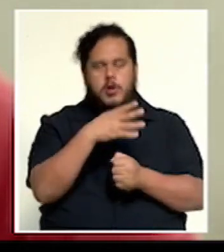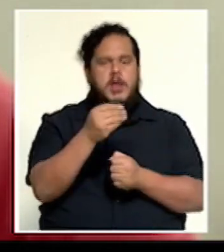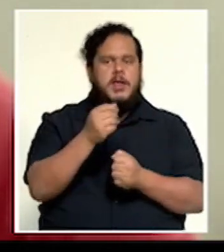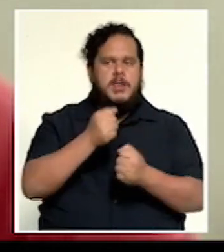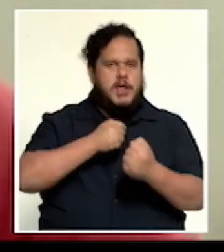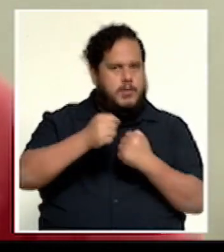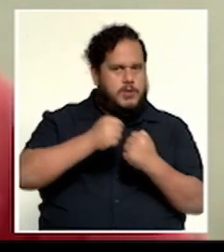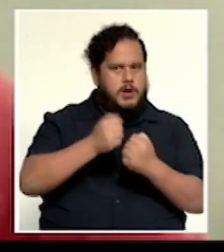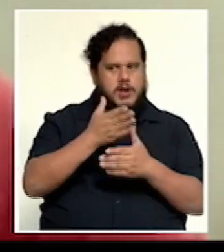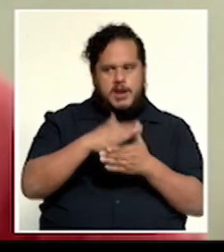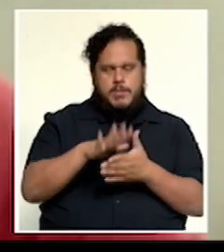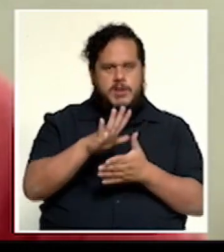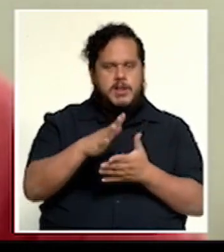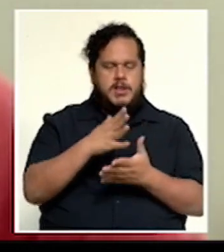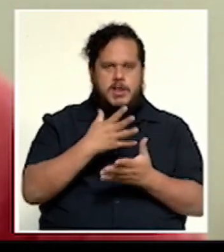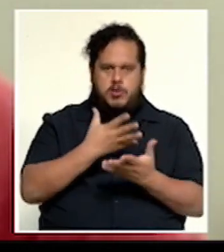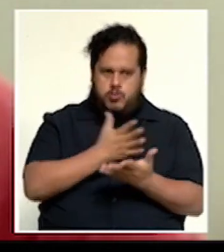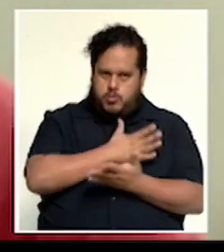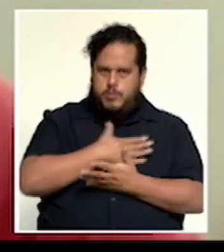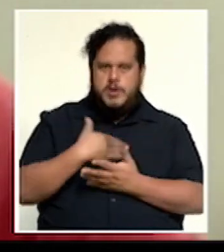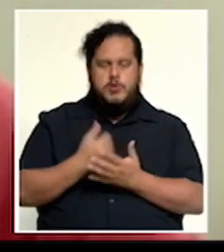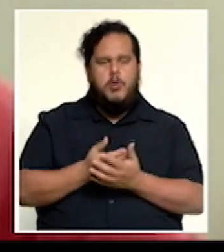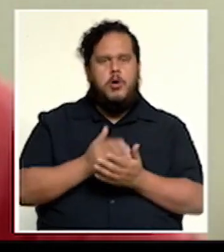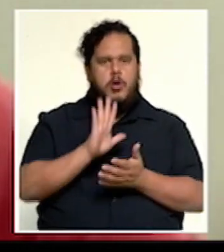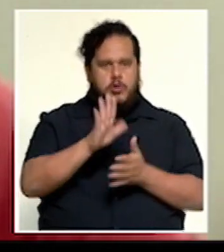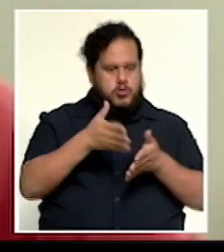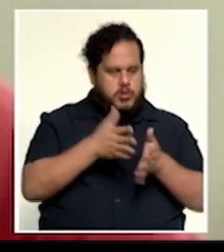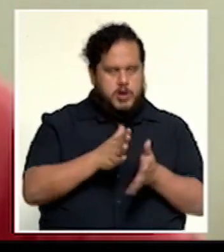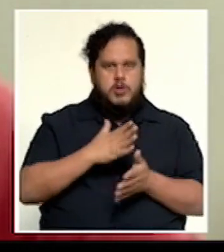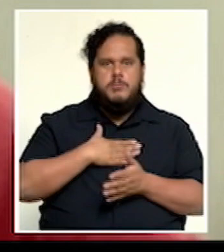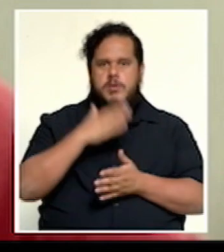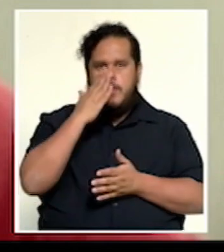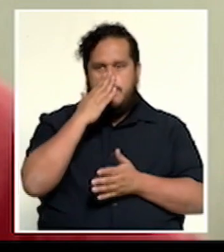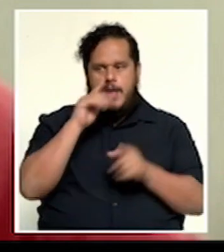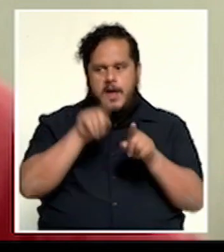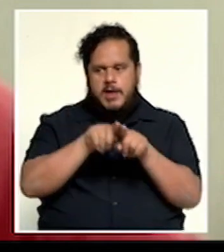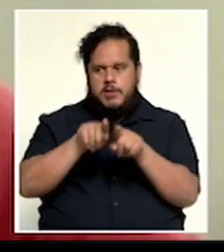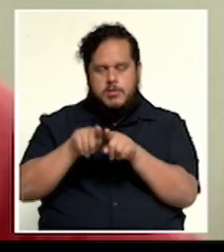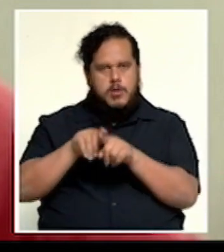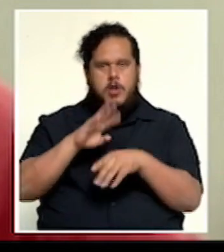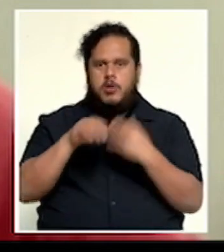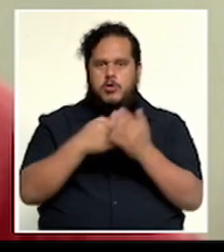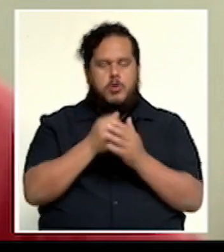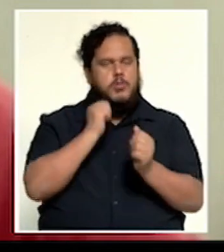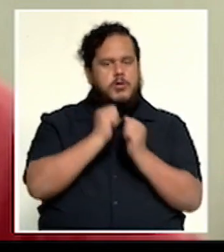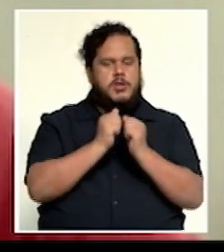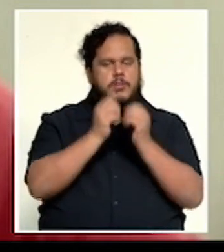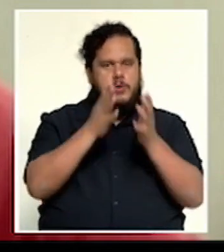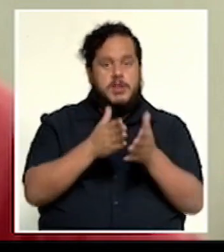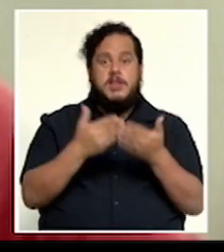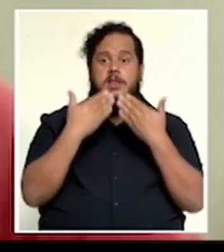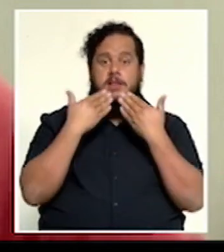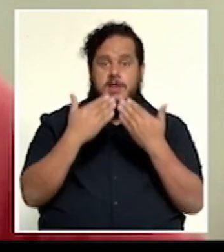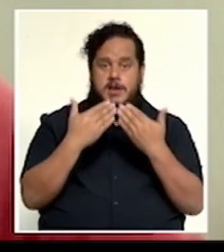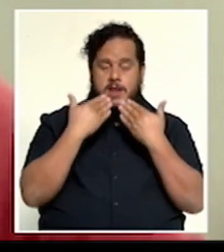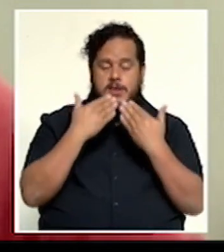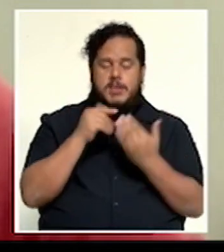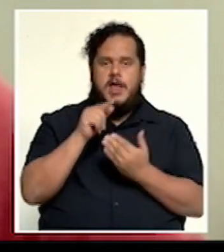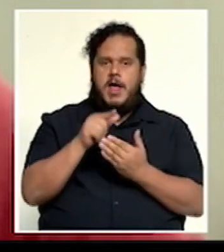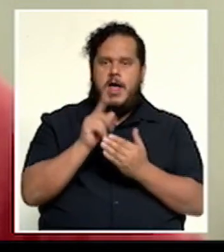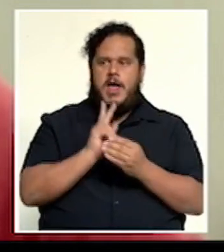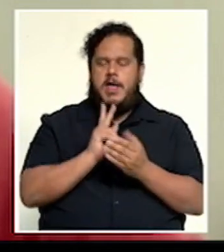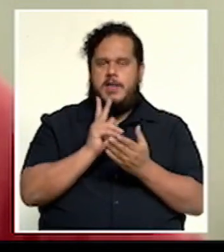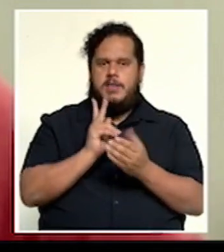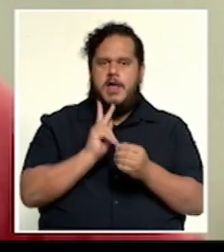de su pasión. Sus hijos, mi mamá y sus hermanos, todos fueron deportistas. Gracias a esa pasión